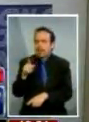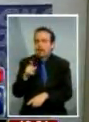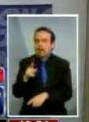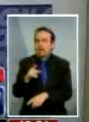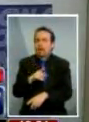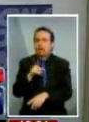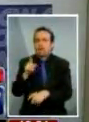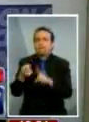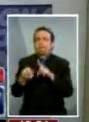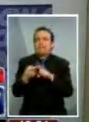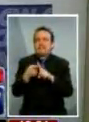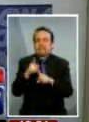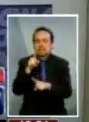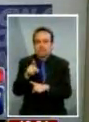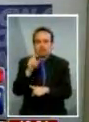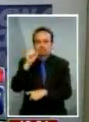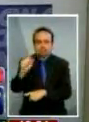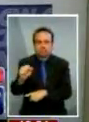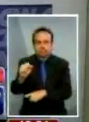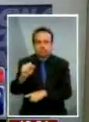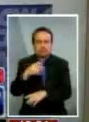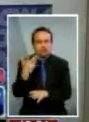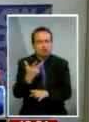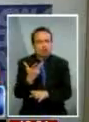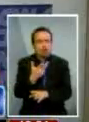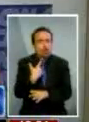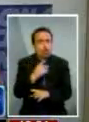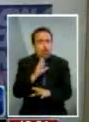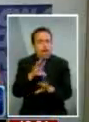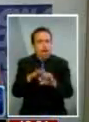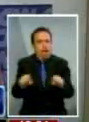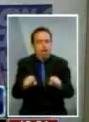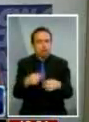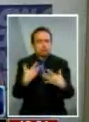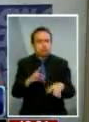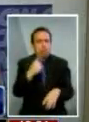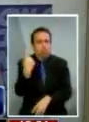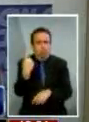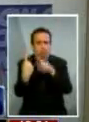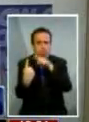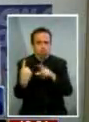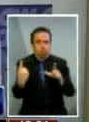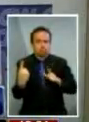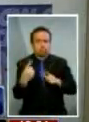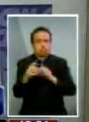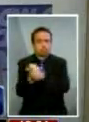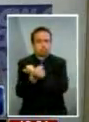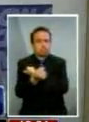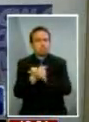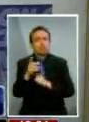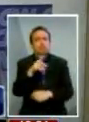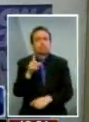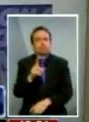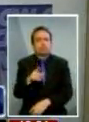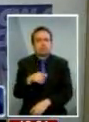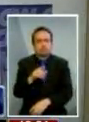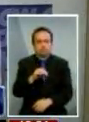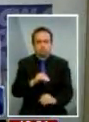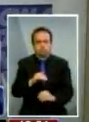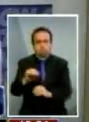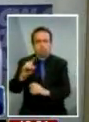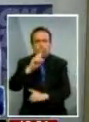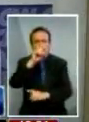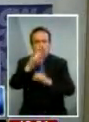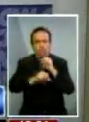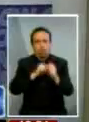las que participaron. Entonces, desde ese punto de vista no podemos estar conformes con que haya solo un imputado y que recién se va a iniciar el